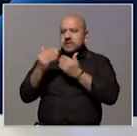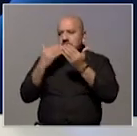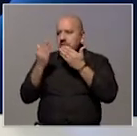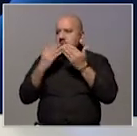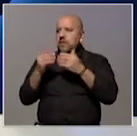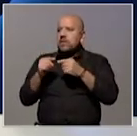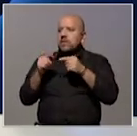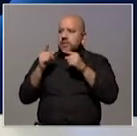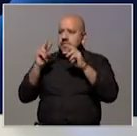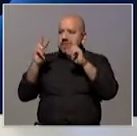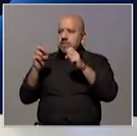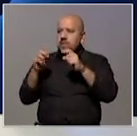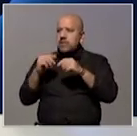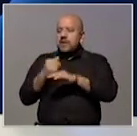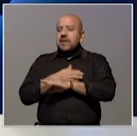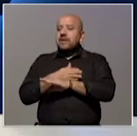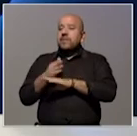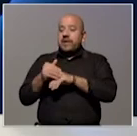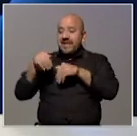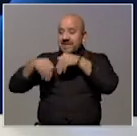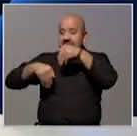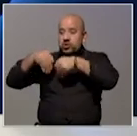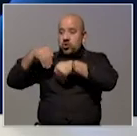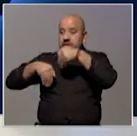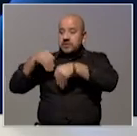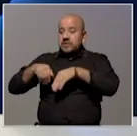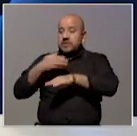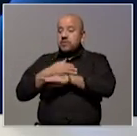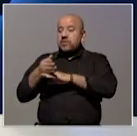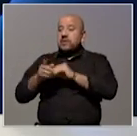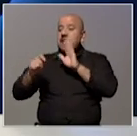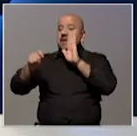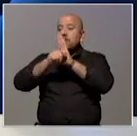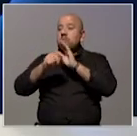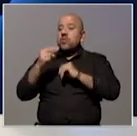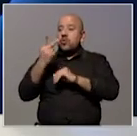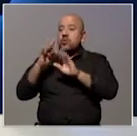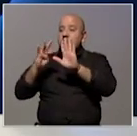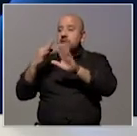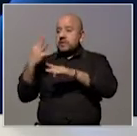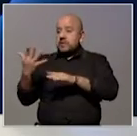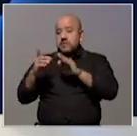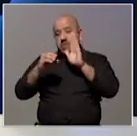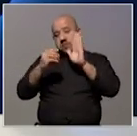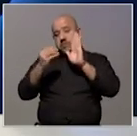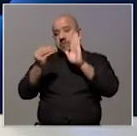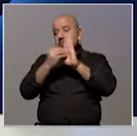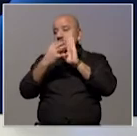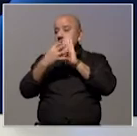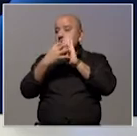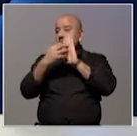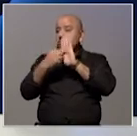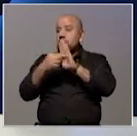inicio de después de las elecciones el tema se plantea pero el artículo 295 de la constitución es claro dice que son este